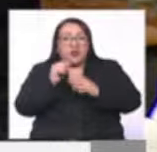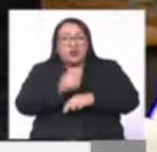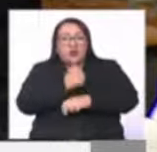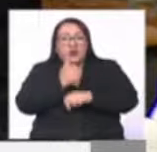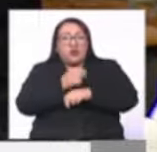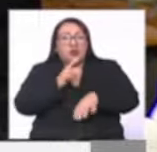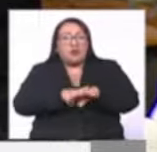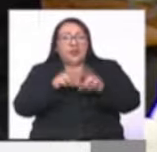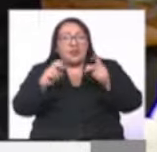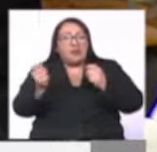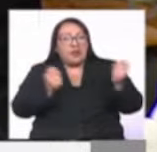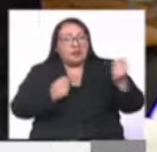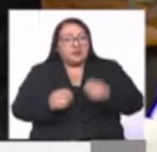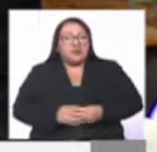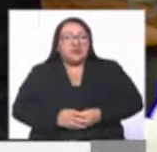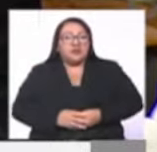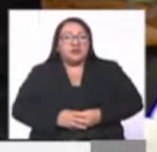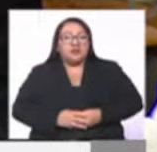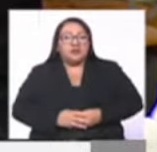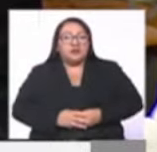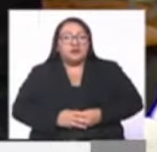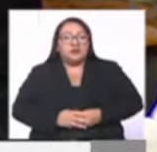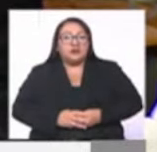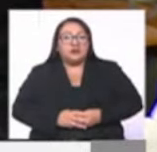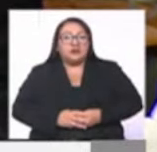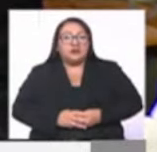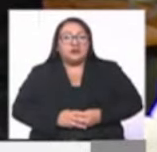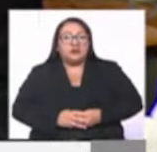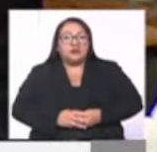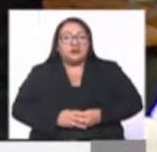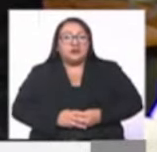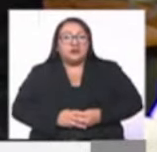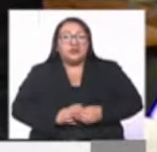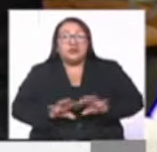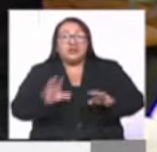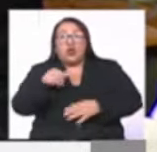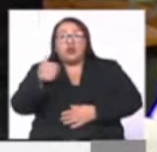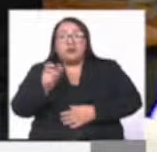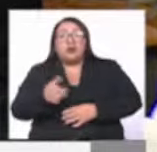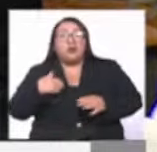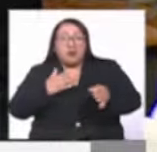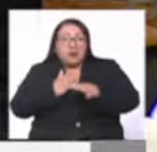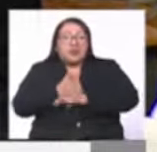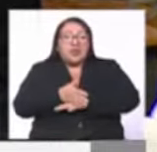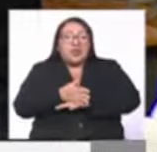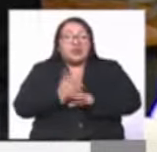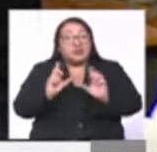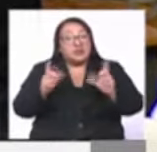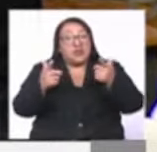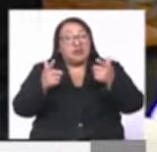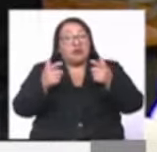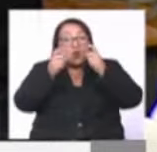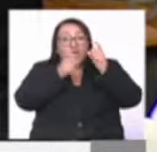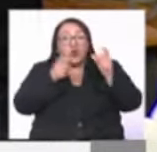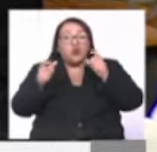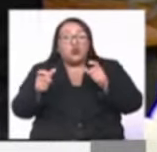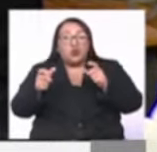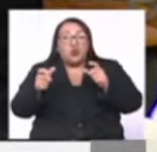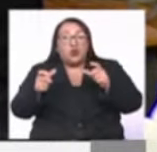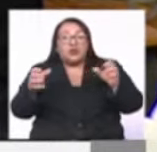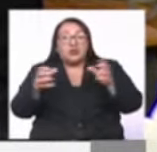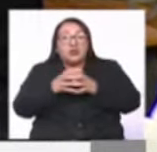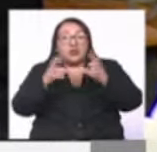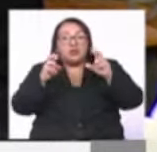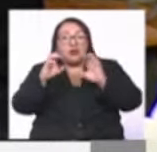funcional y administrativa sin que ningún otro órgano del Estado pueda interferir en sus decisiones salvo el control jurisdiccional y